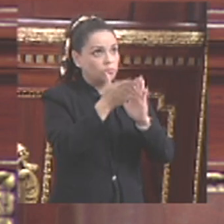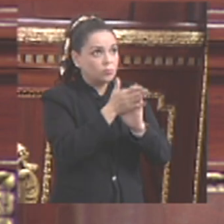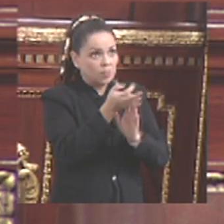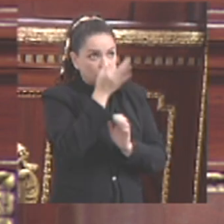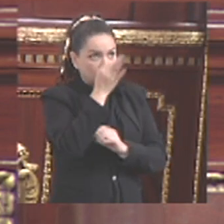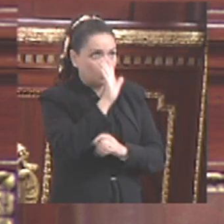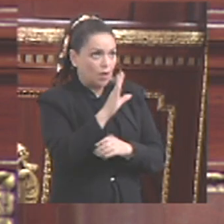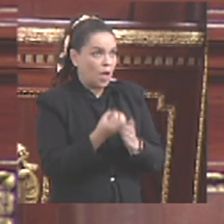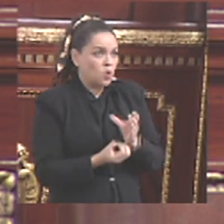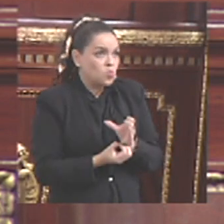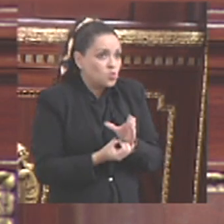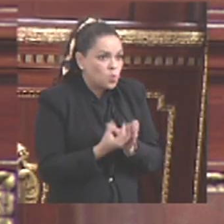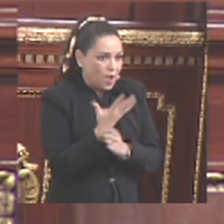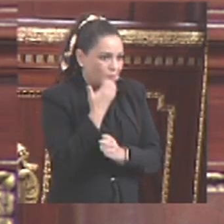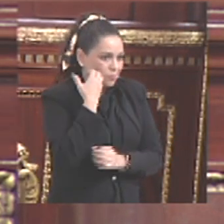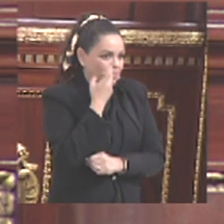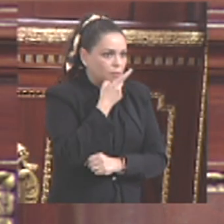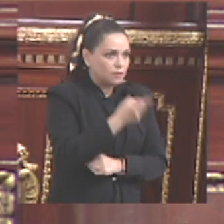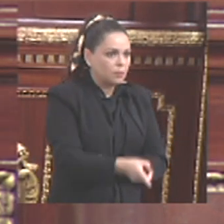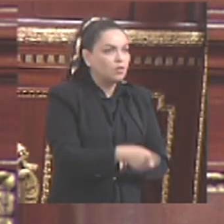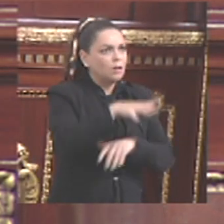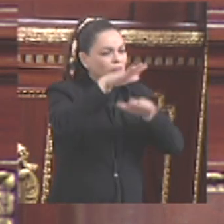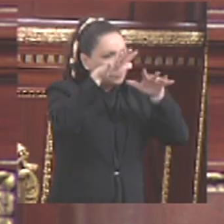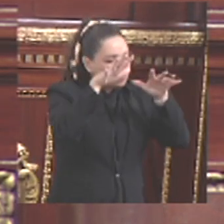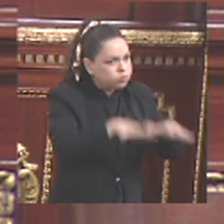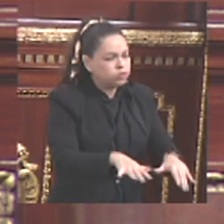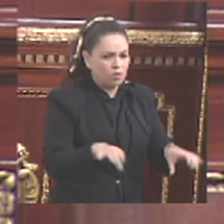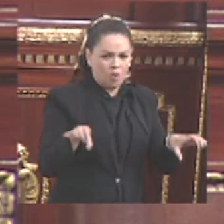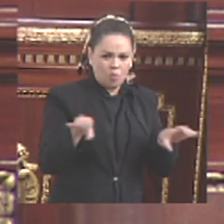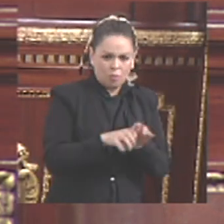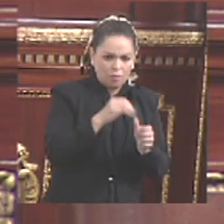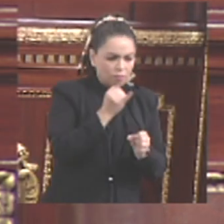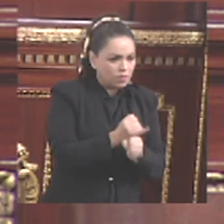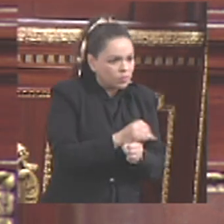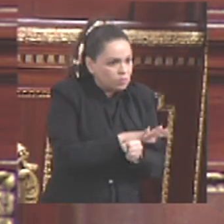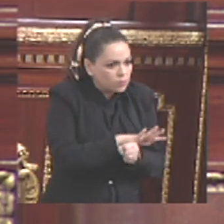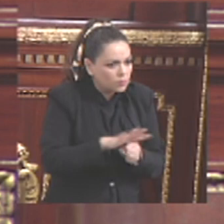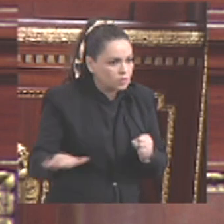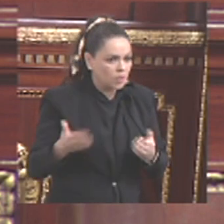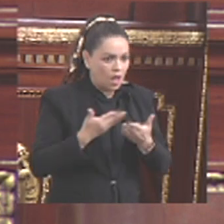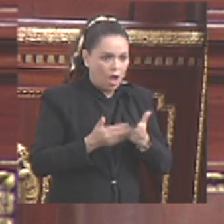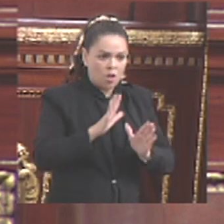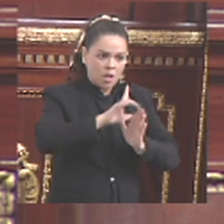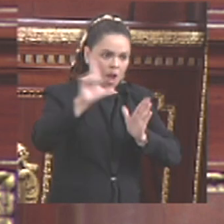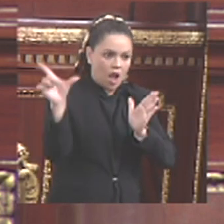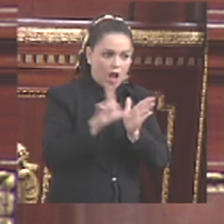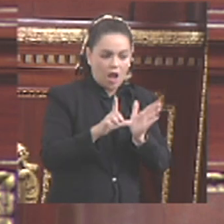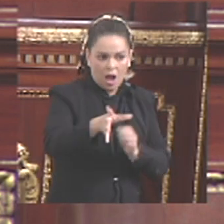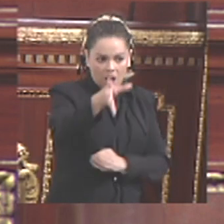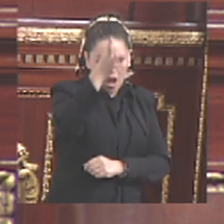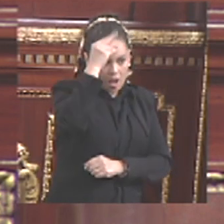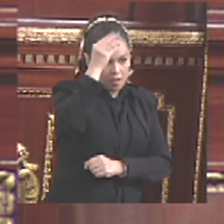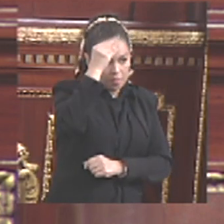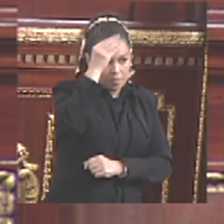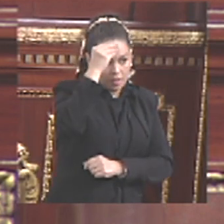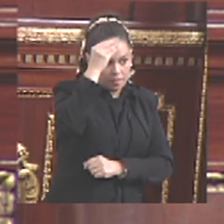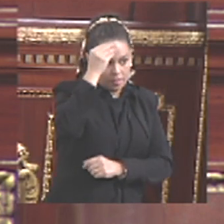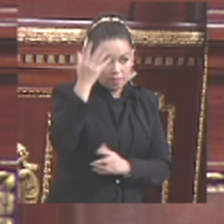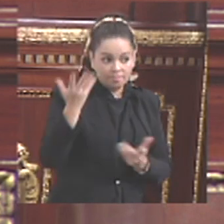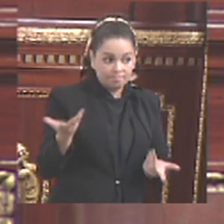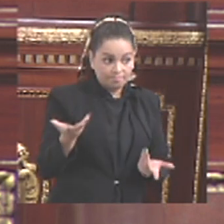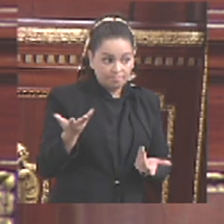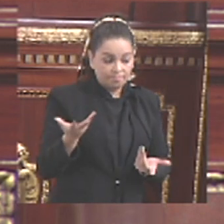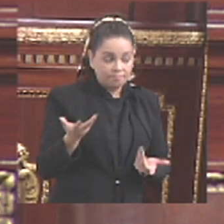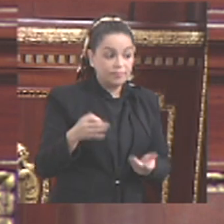que condujo a la pérdida de vidas humanas, y la enseñanza es muy clara. Nunca será suficiente la labor de la